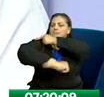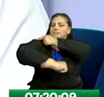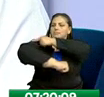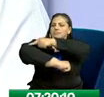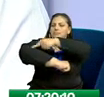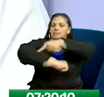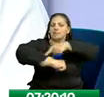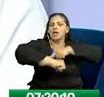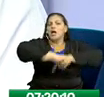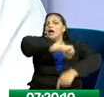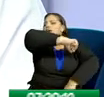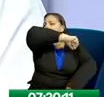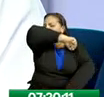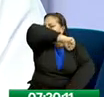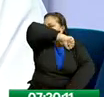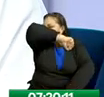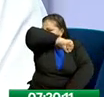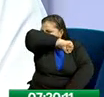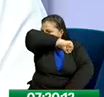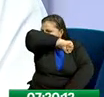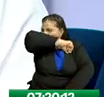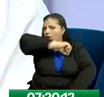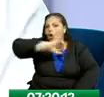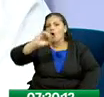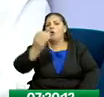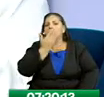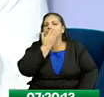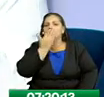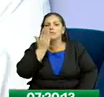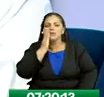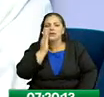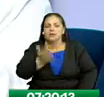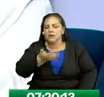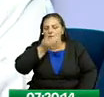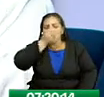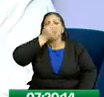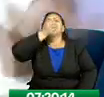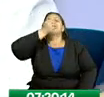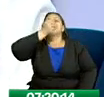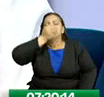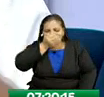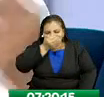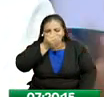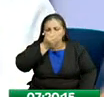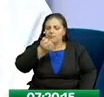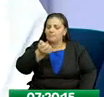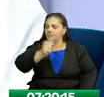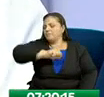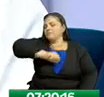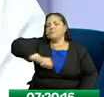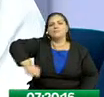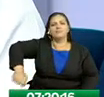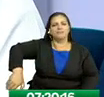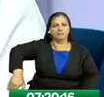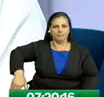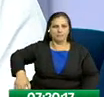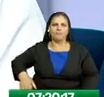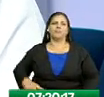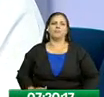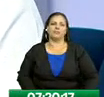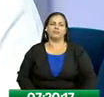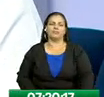en lo posible tener un pañuelo, si no una servilleta, algo para que no haya la posibilidad de esparcir este